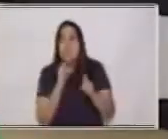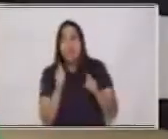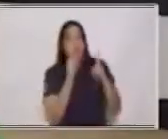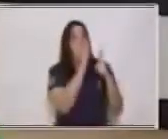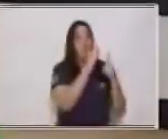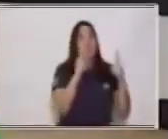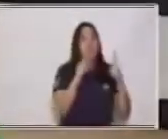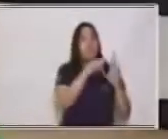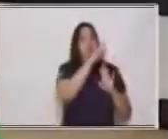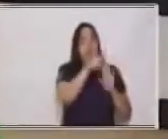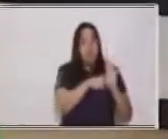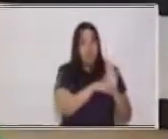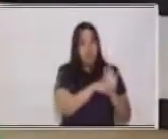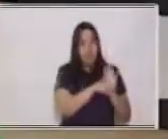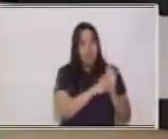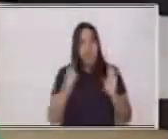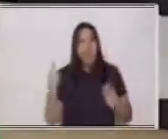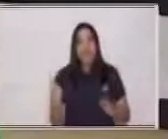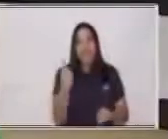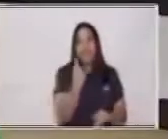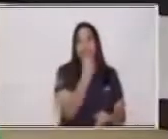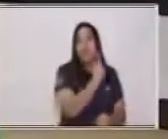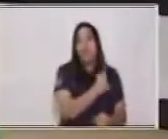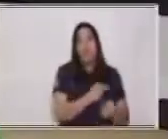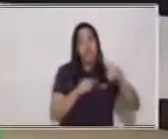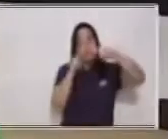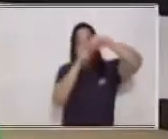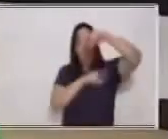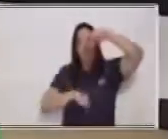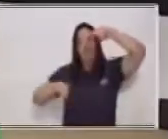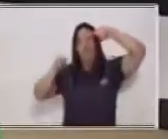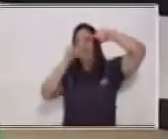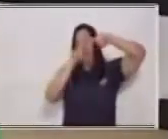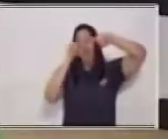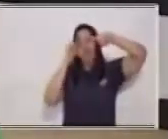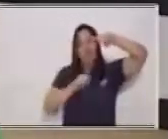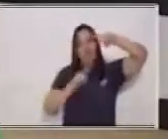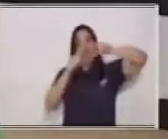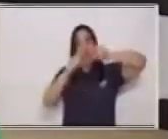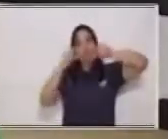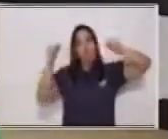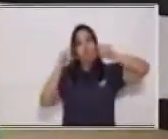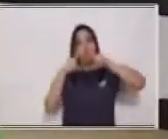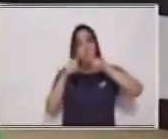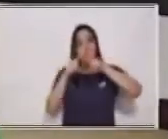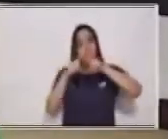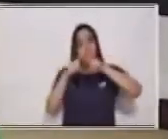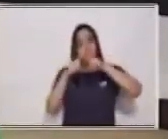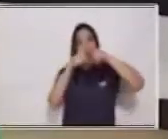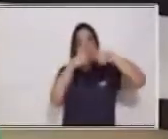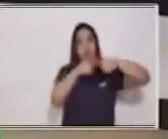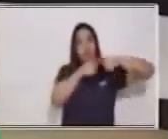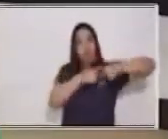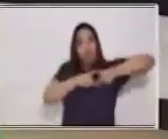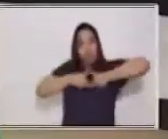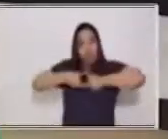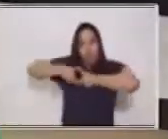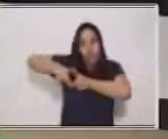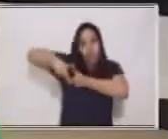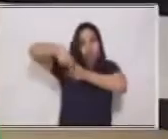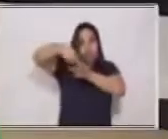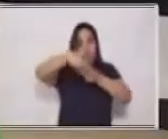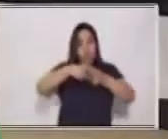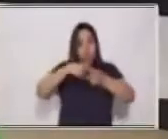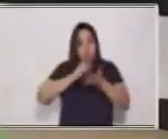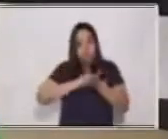negativa en cada uno de los triángulos. Y luego, como te sobran dos triángulos, vas a buscar